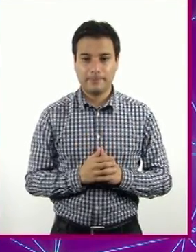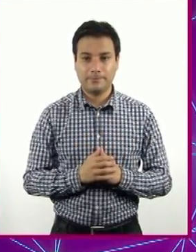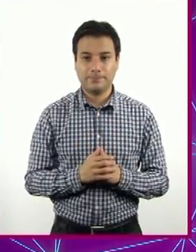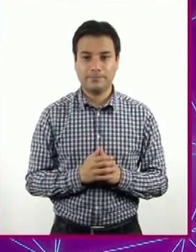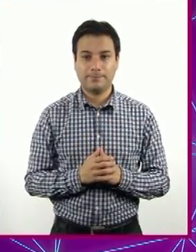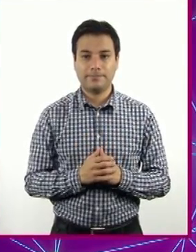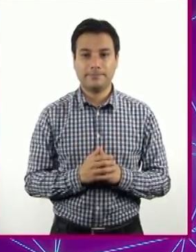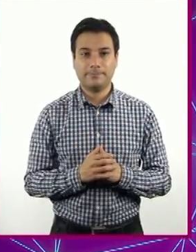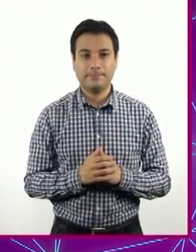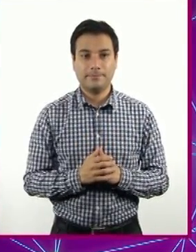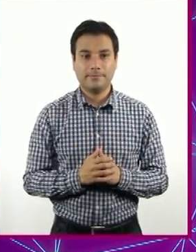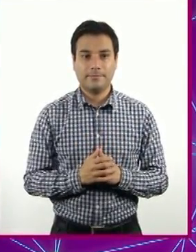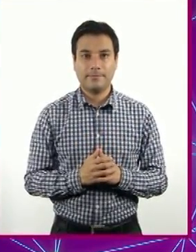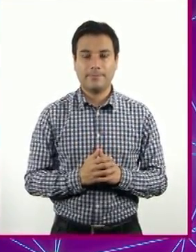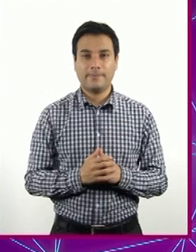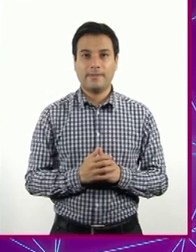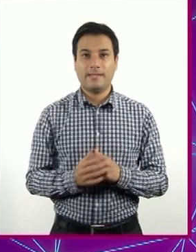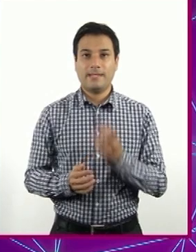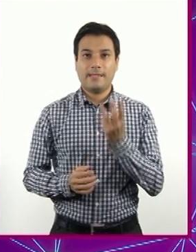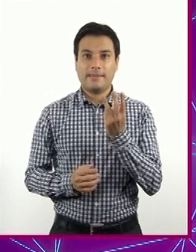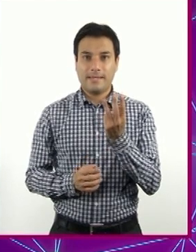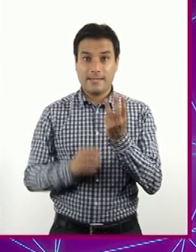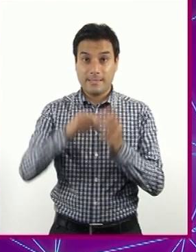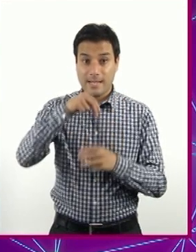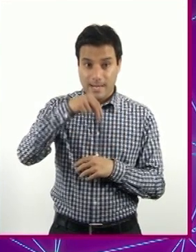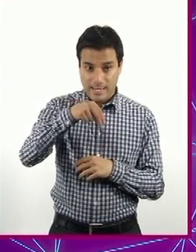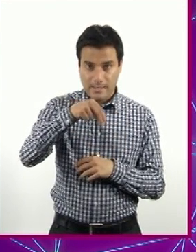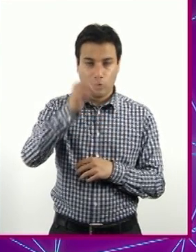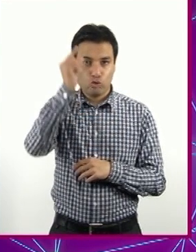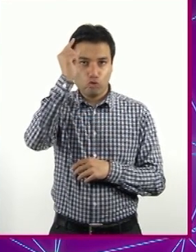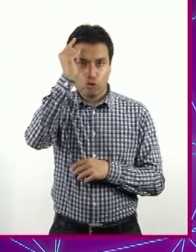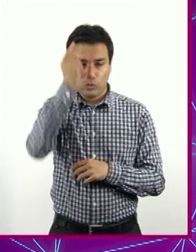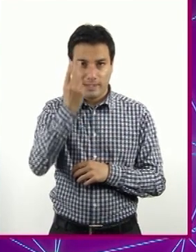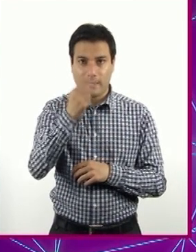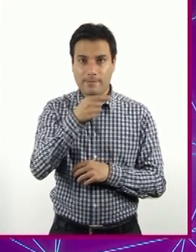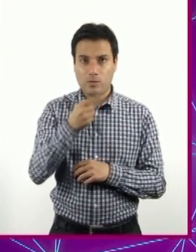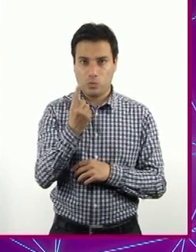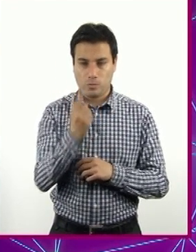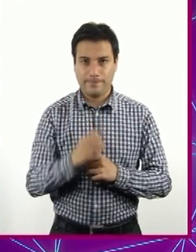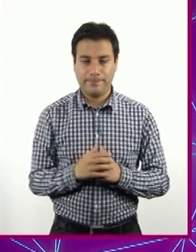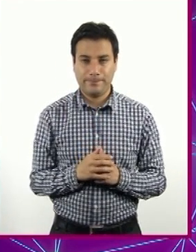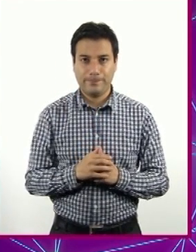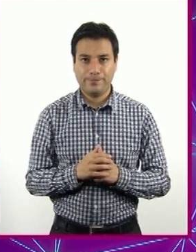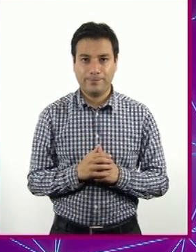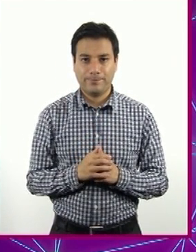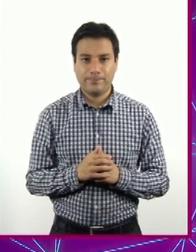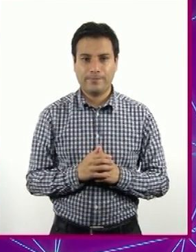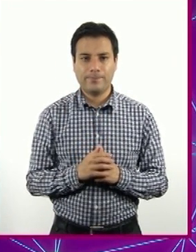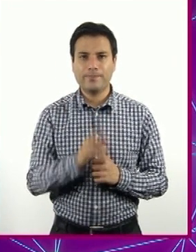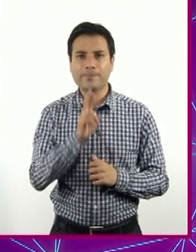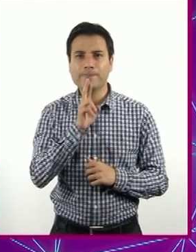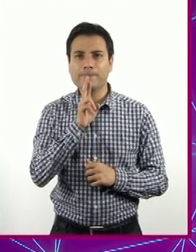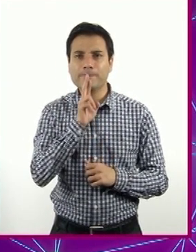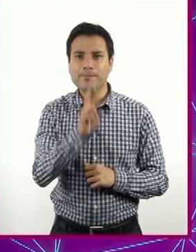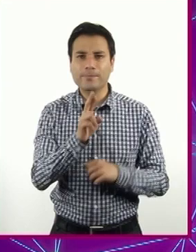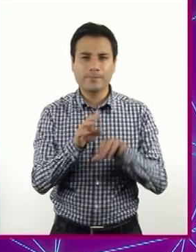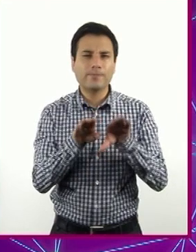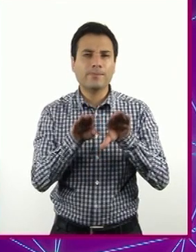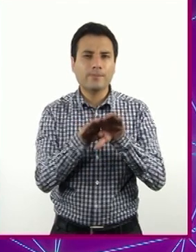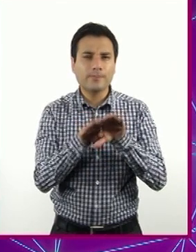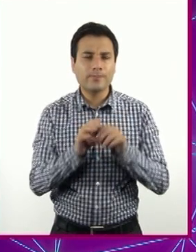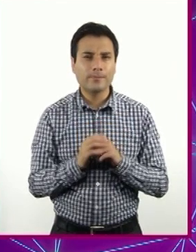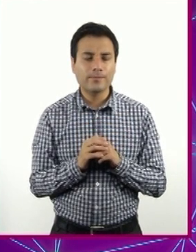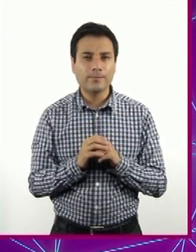algebraica 3n al cuadrado menos 1. Para encontrar el primer término de la